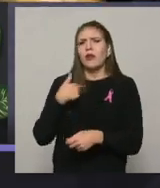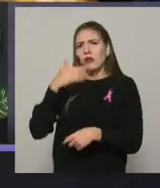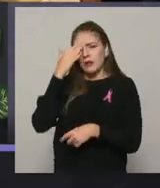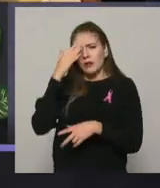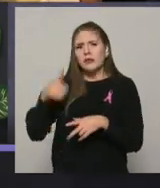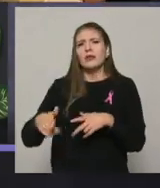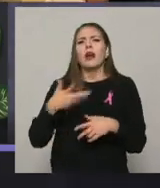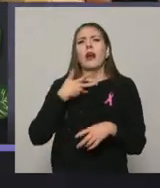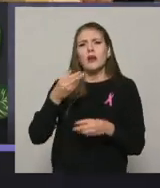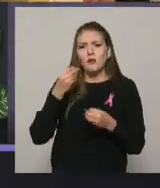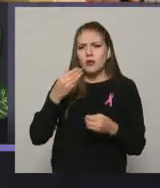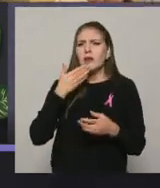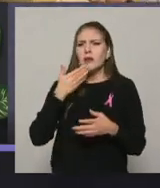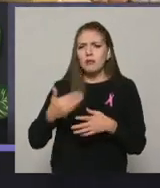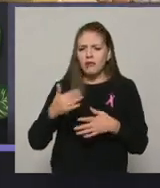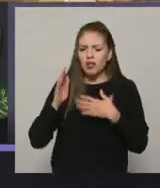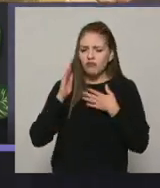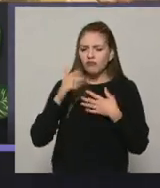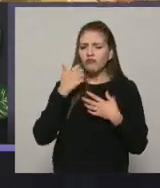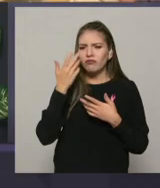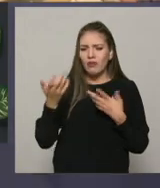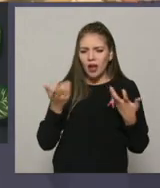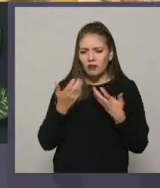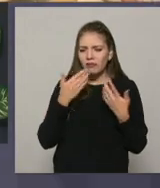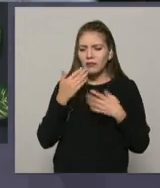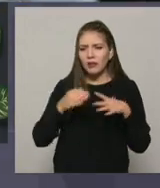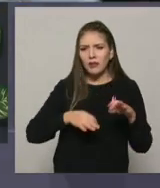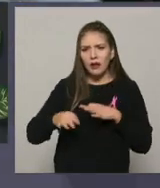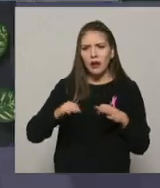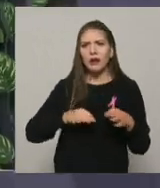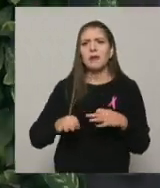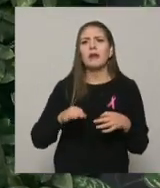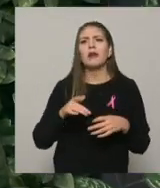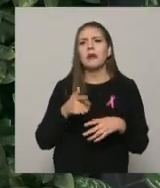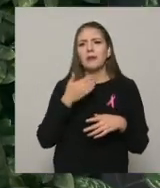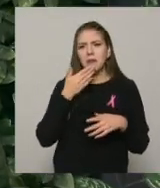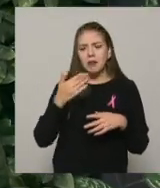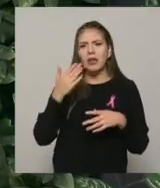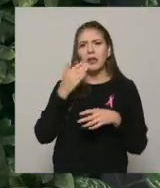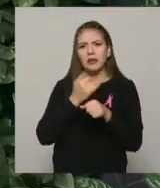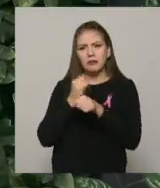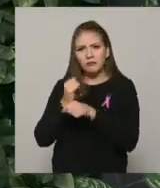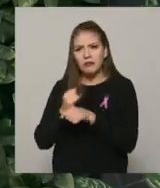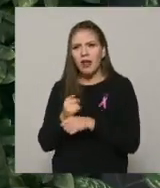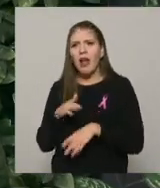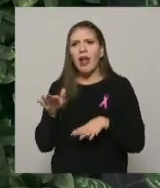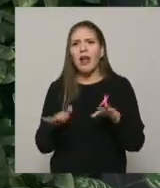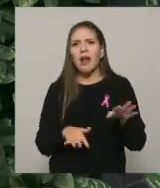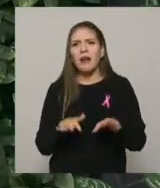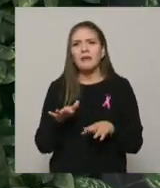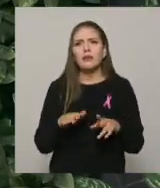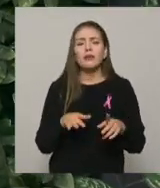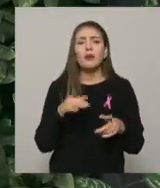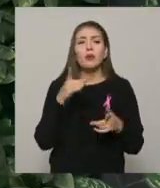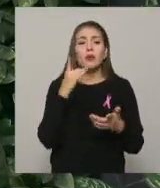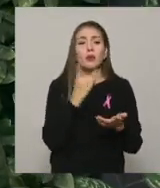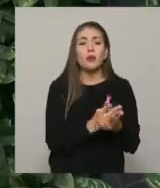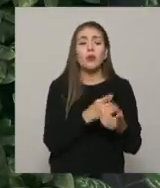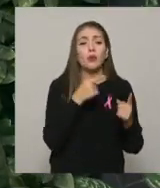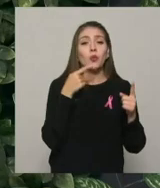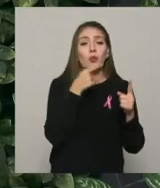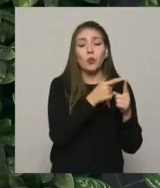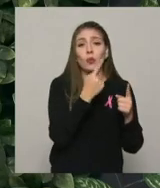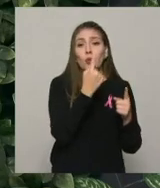investigan, que se informan muy bien y que además dudan de todo, incluso hasta del investigador. O sea, no se van solamente con la